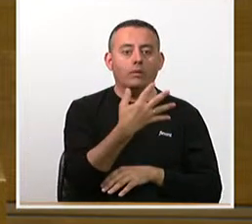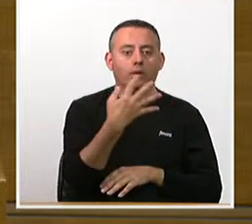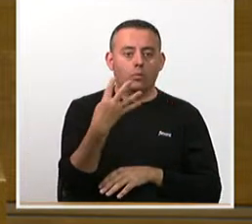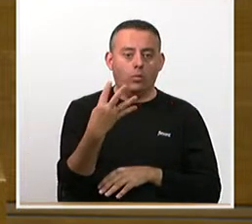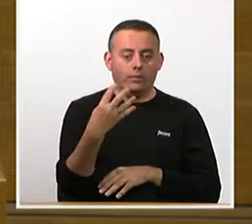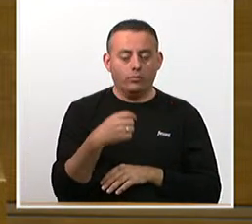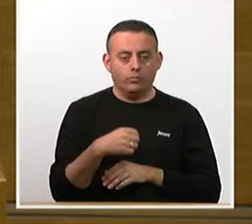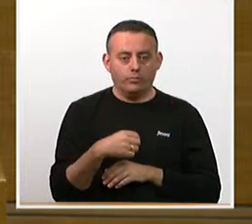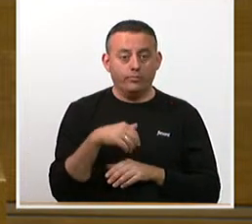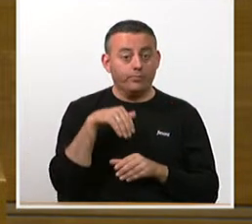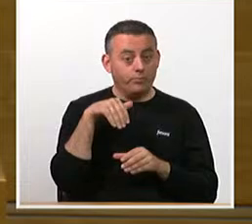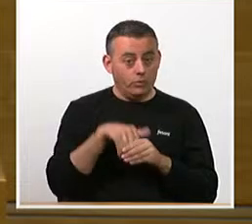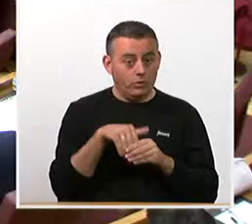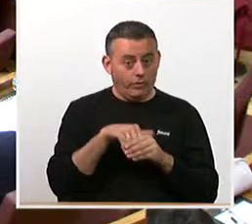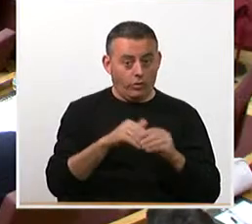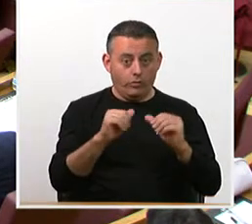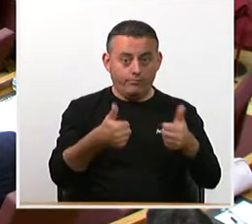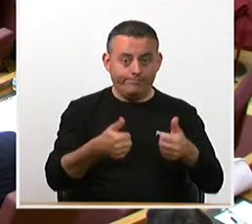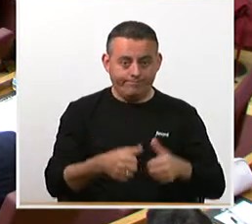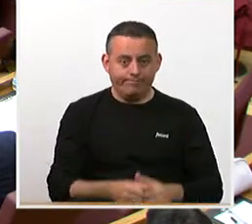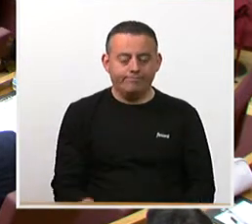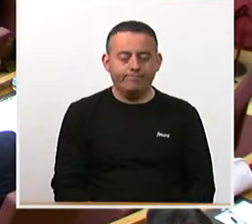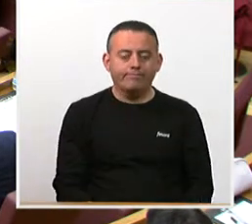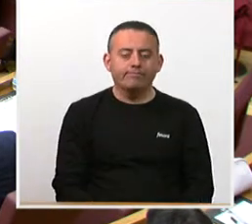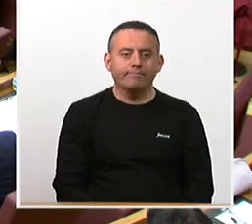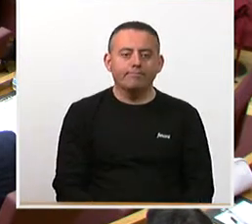9854 comienza la